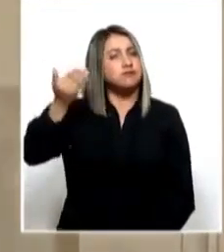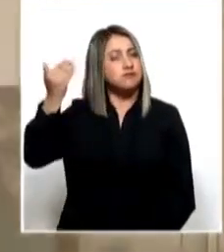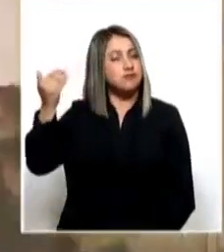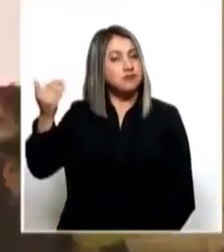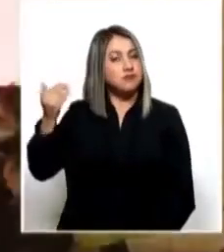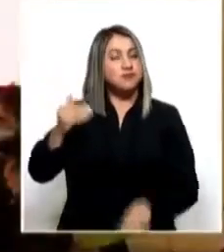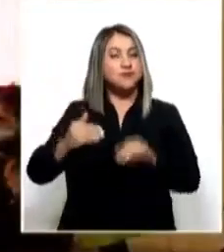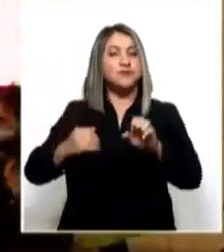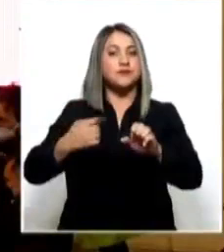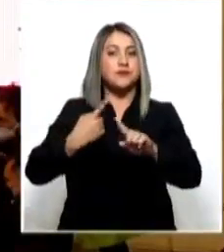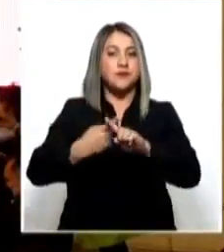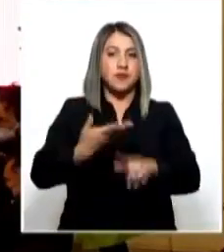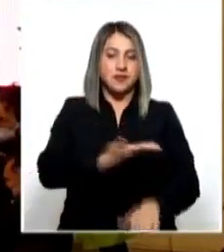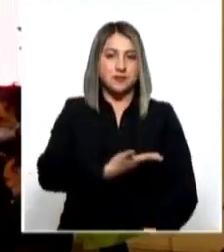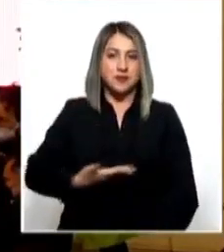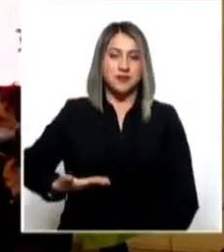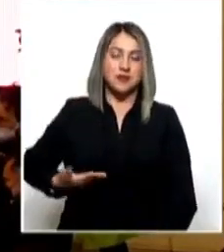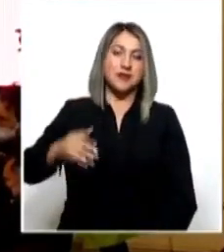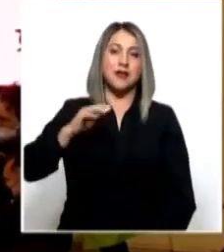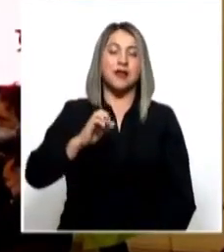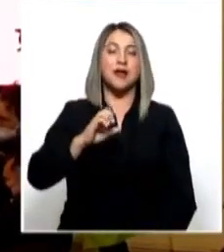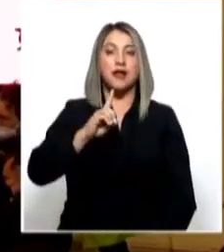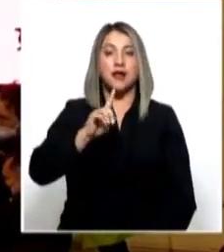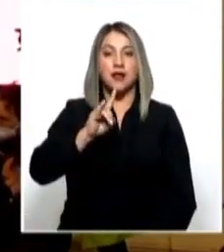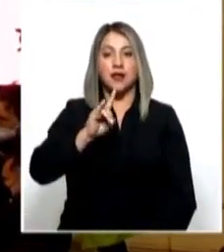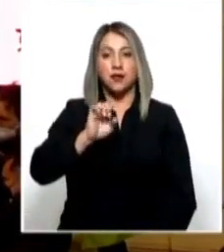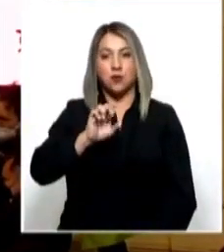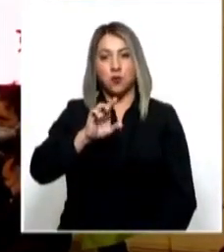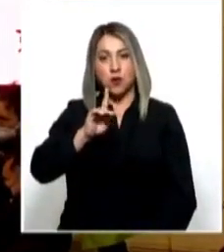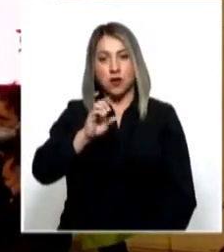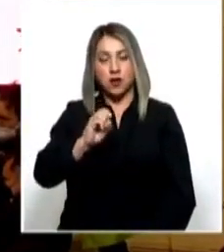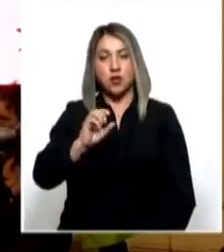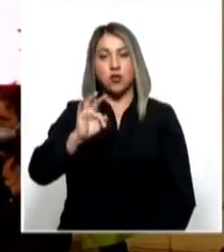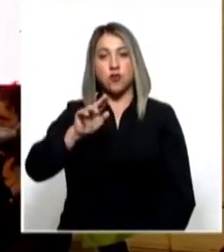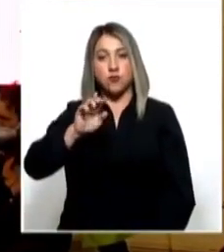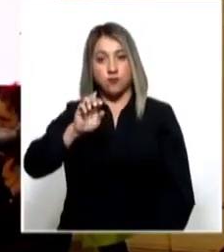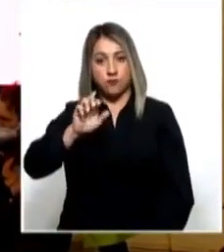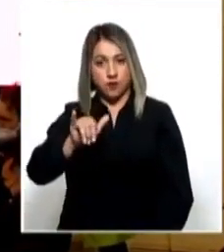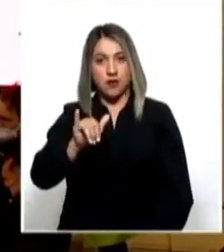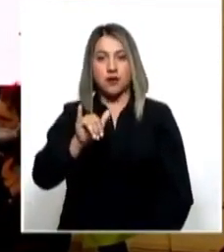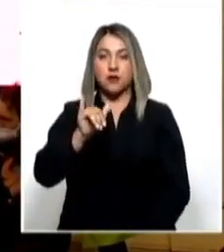al expresidente Eduardo Frei Montalva, quien